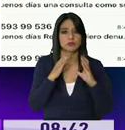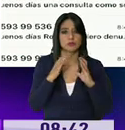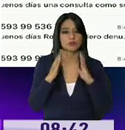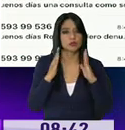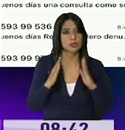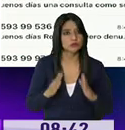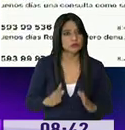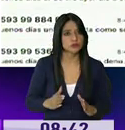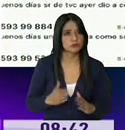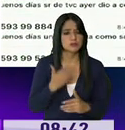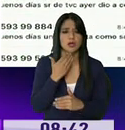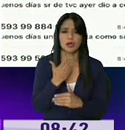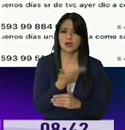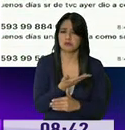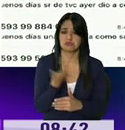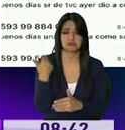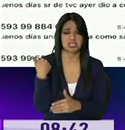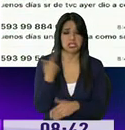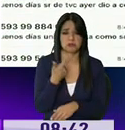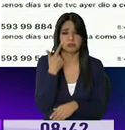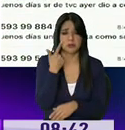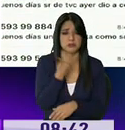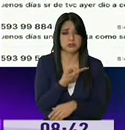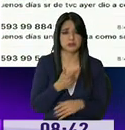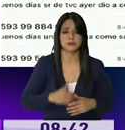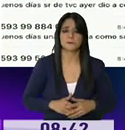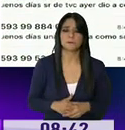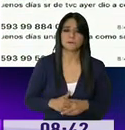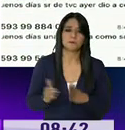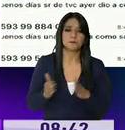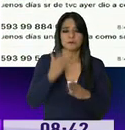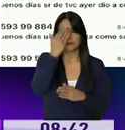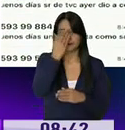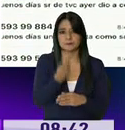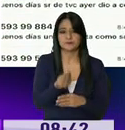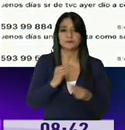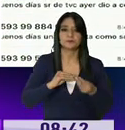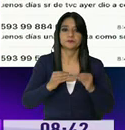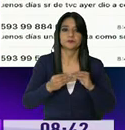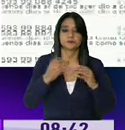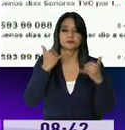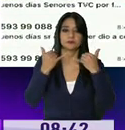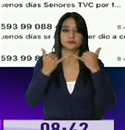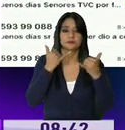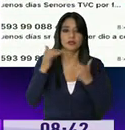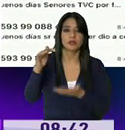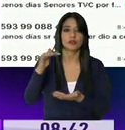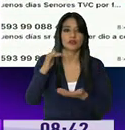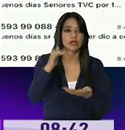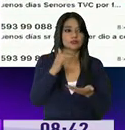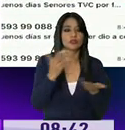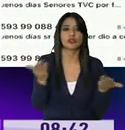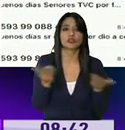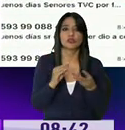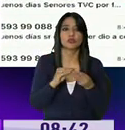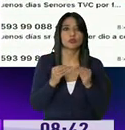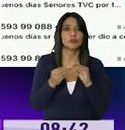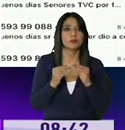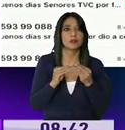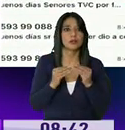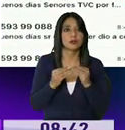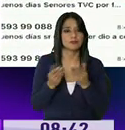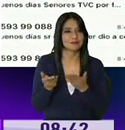comunicación, sí, algunos sí, lados, sí, sí. Así que hay que por ahí ver. Buenos días, ¿este número se llama para las donaciones o a qué número? Gracias. Ah, buena pregunta,